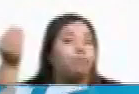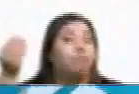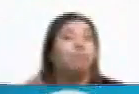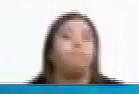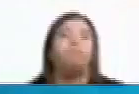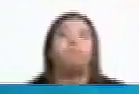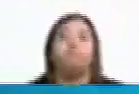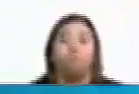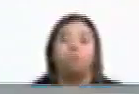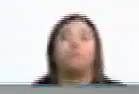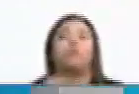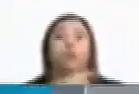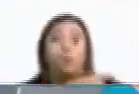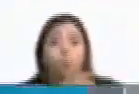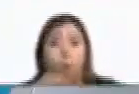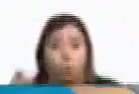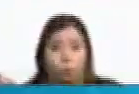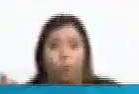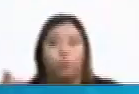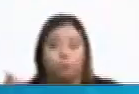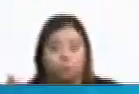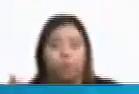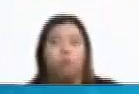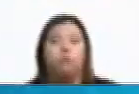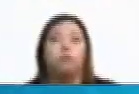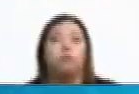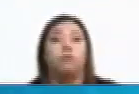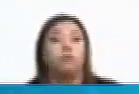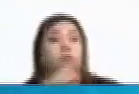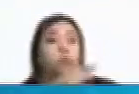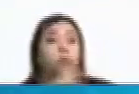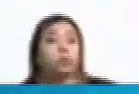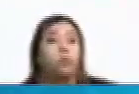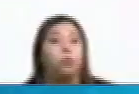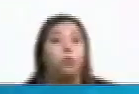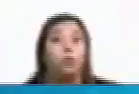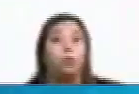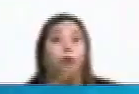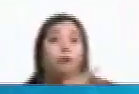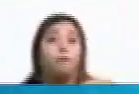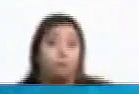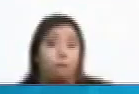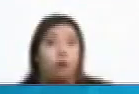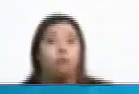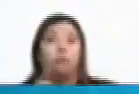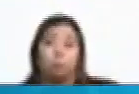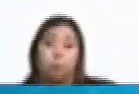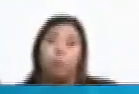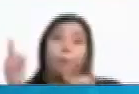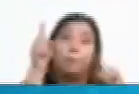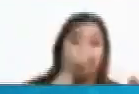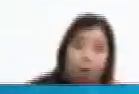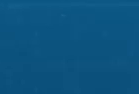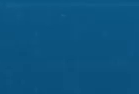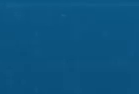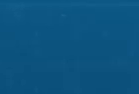que asistan a los establecimientos y puestos de vacunación a aplicarse la